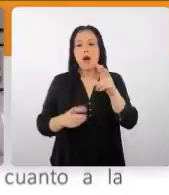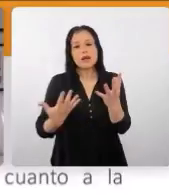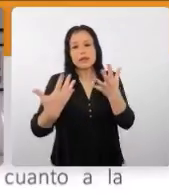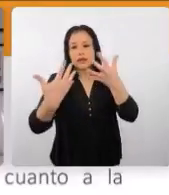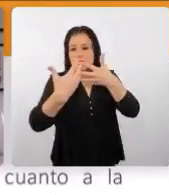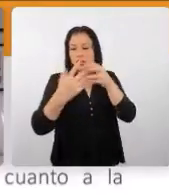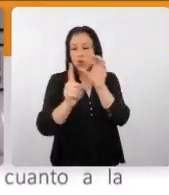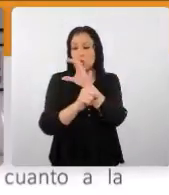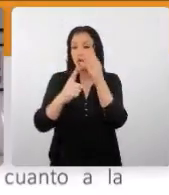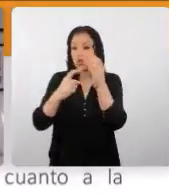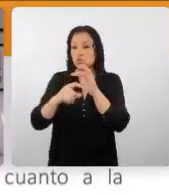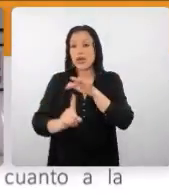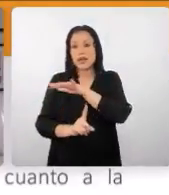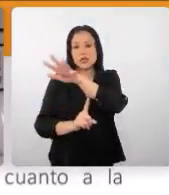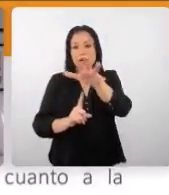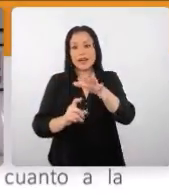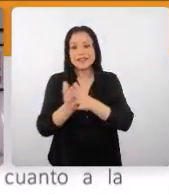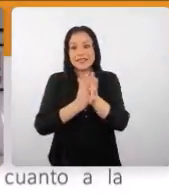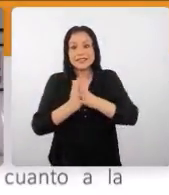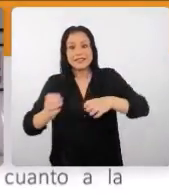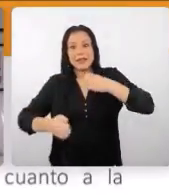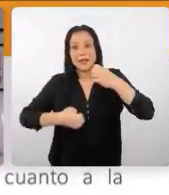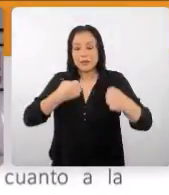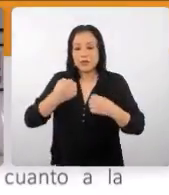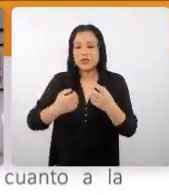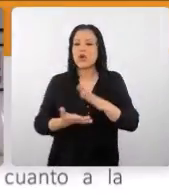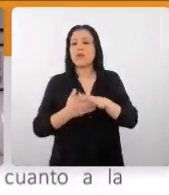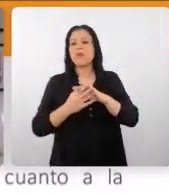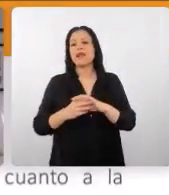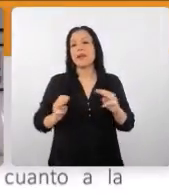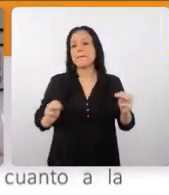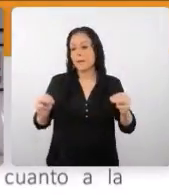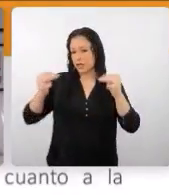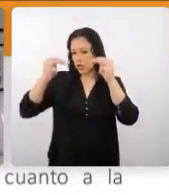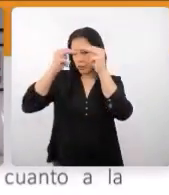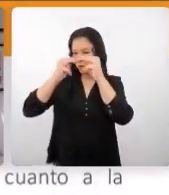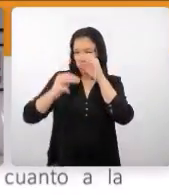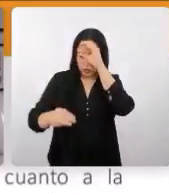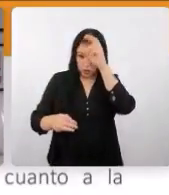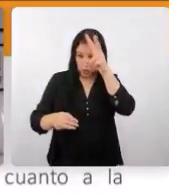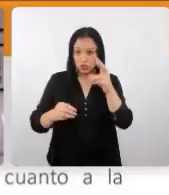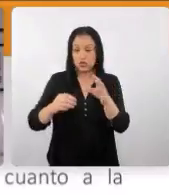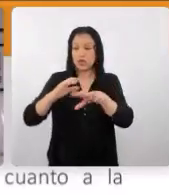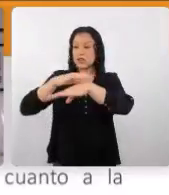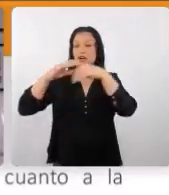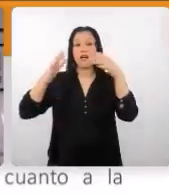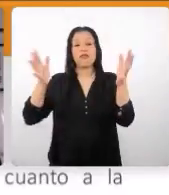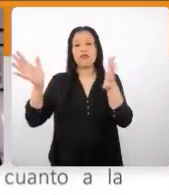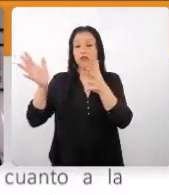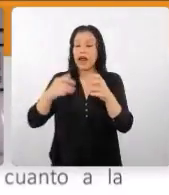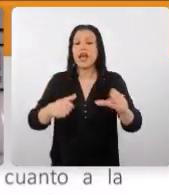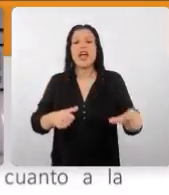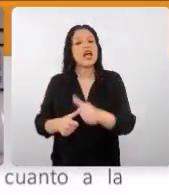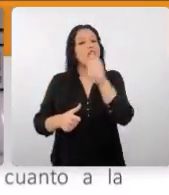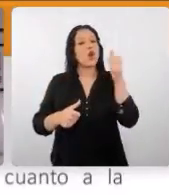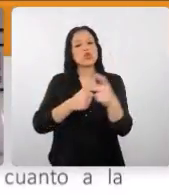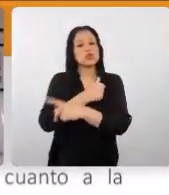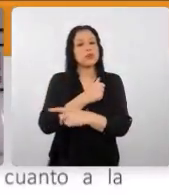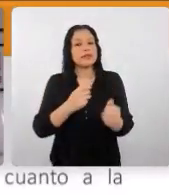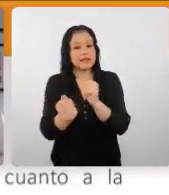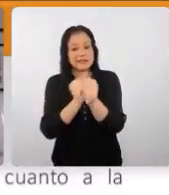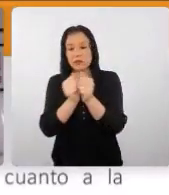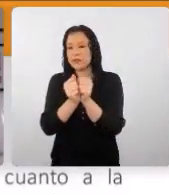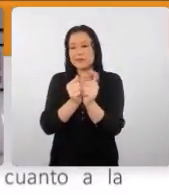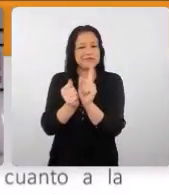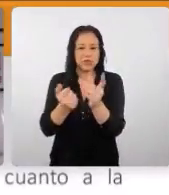con cultura, naturaleza y aventura, como podría ser Machu Picchu y Cuela, al aire libre, que probablemente otros países competidores